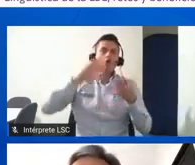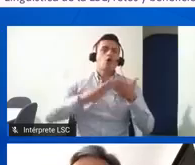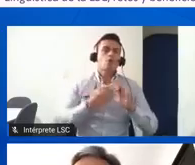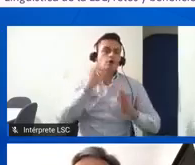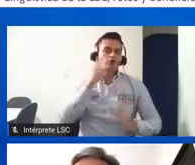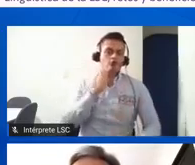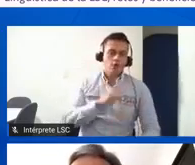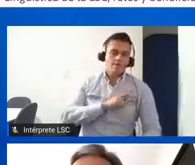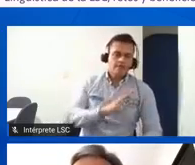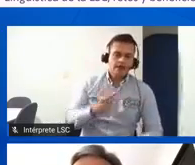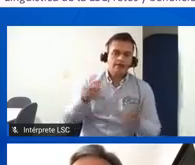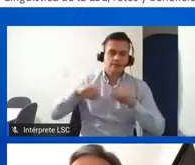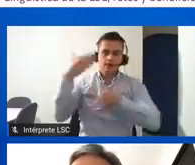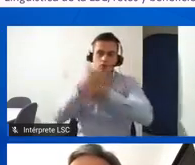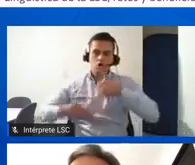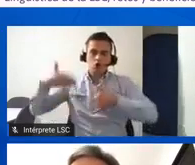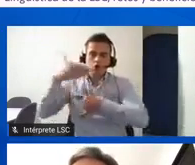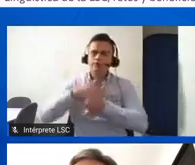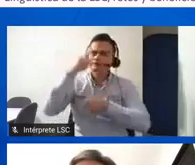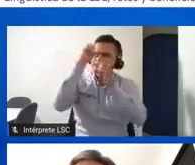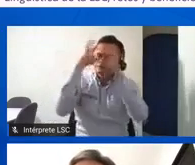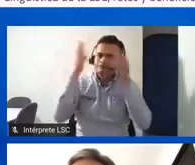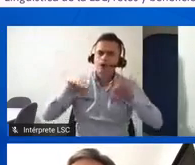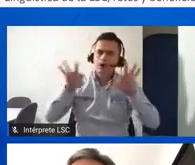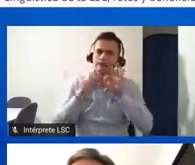y en toda Colombia con este proyecto de ley.